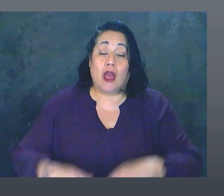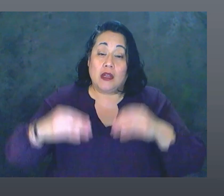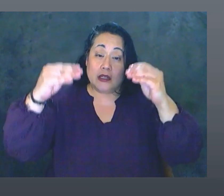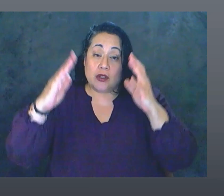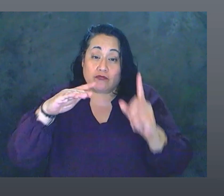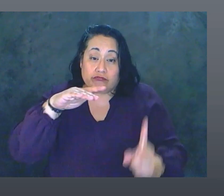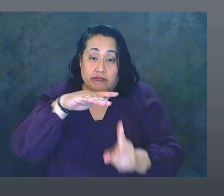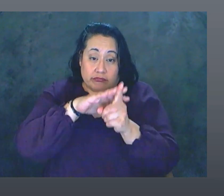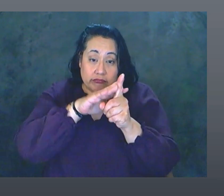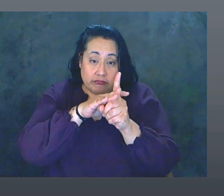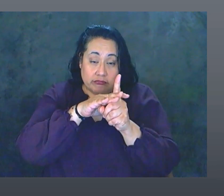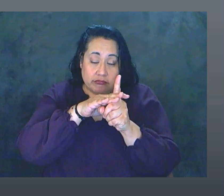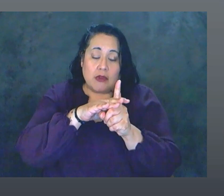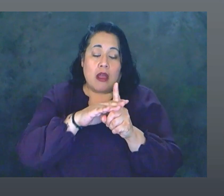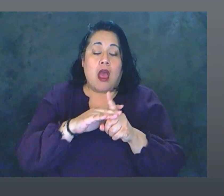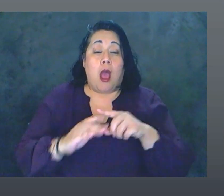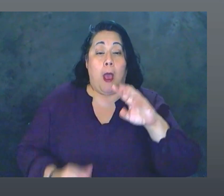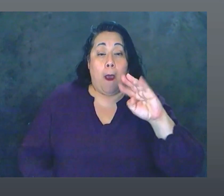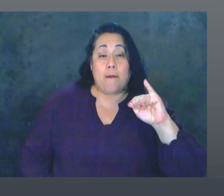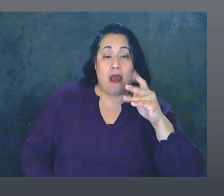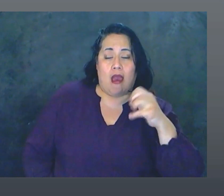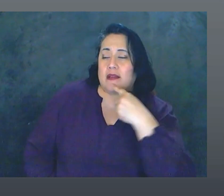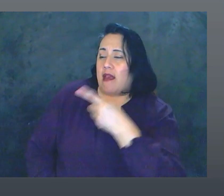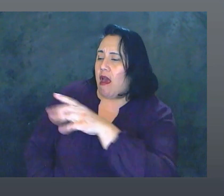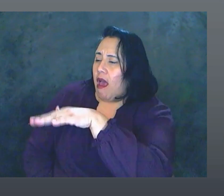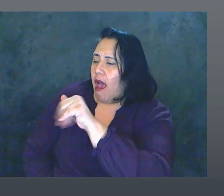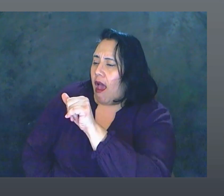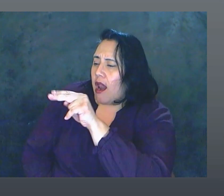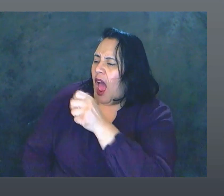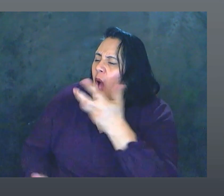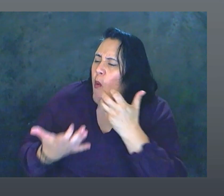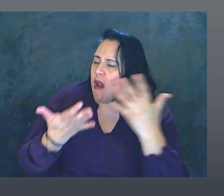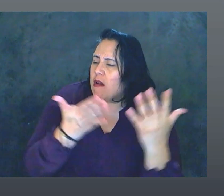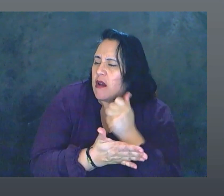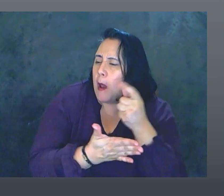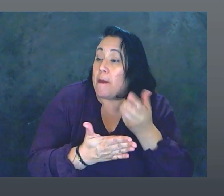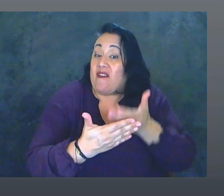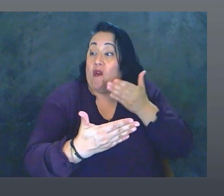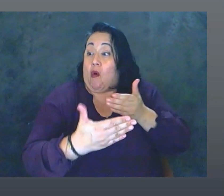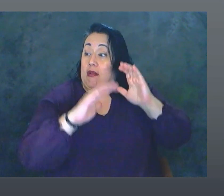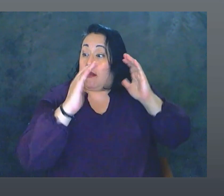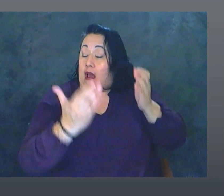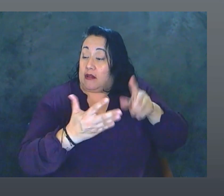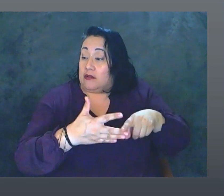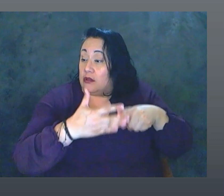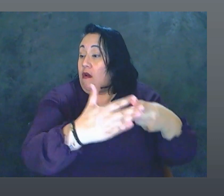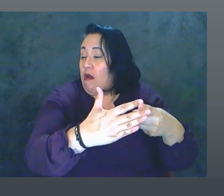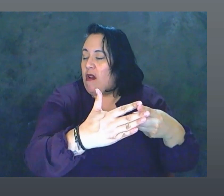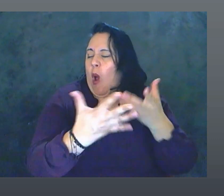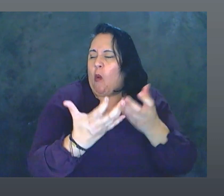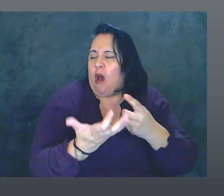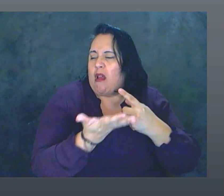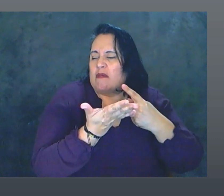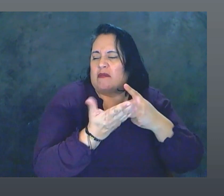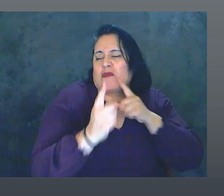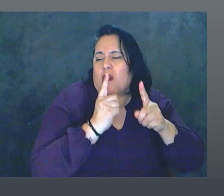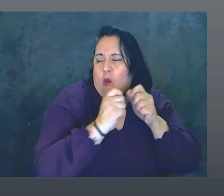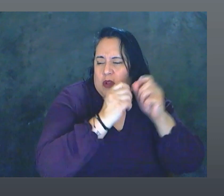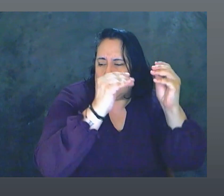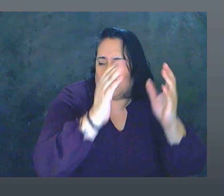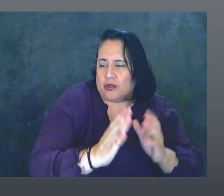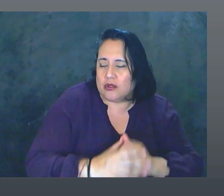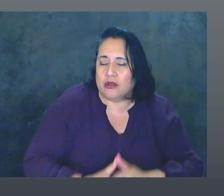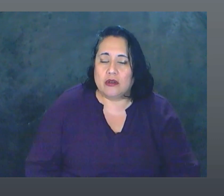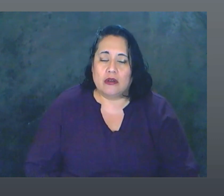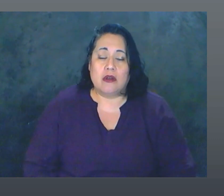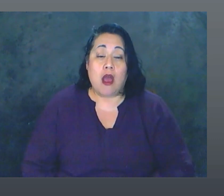Cuando llega la profesora, Miguel le dice a Ana, quiero aprovechar antes de que empiece la clase para hablar con la